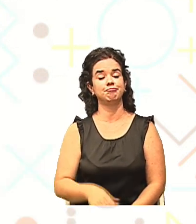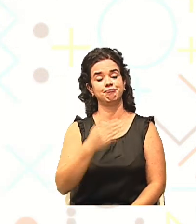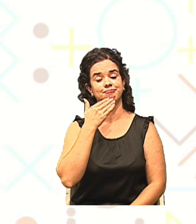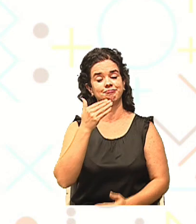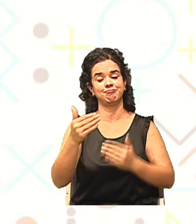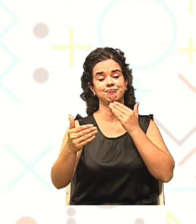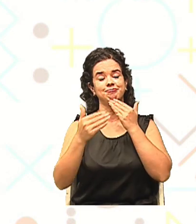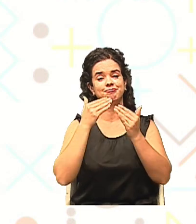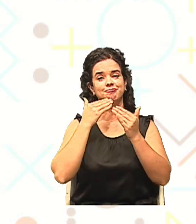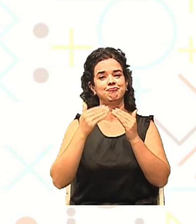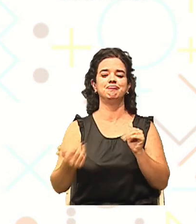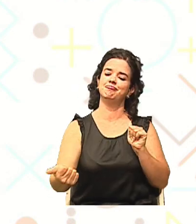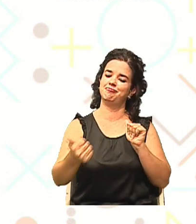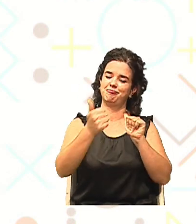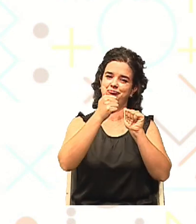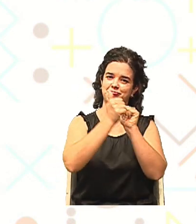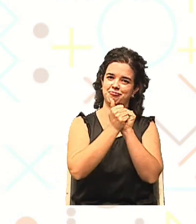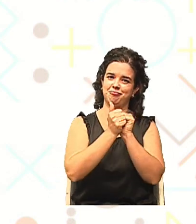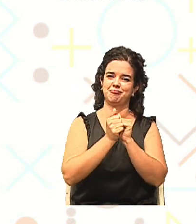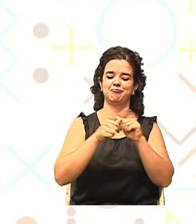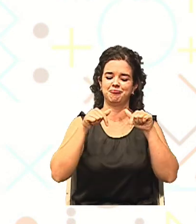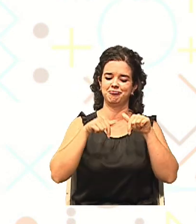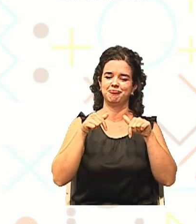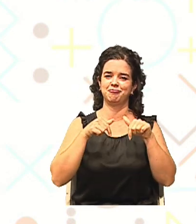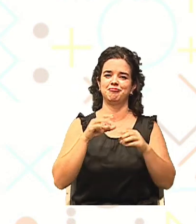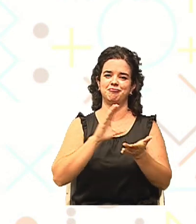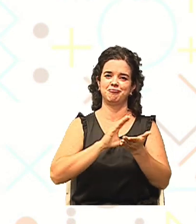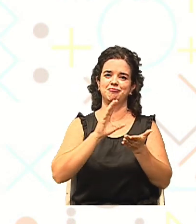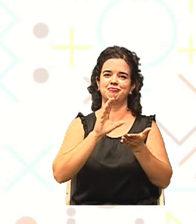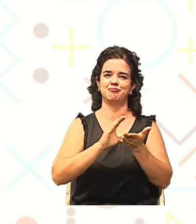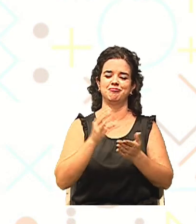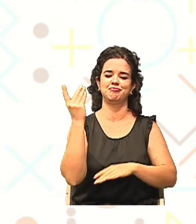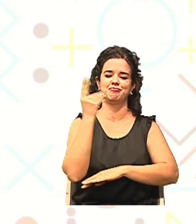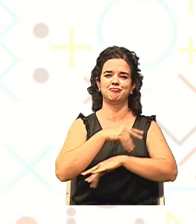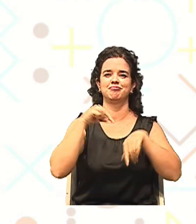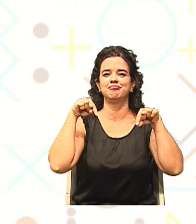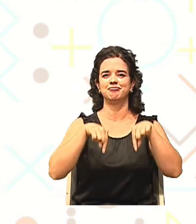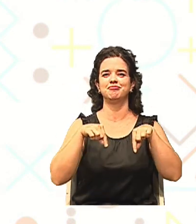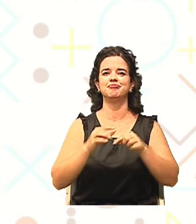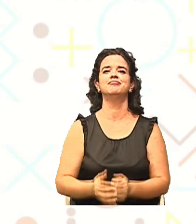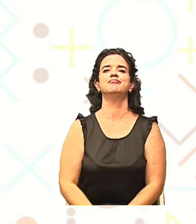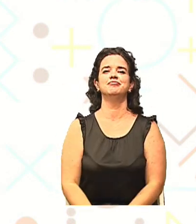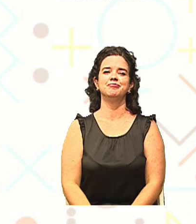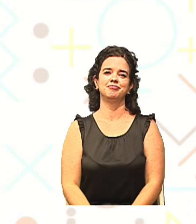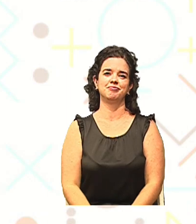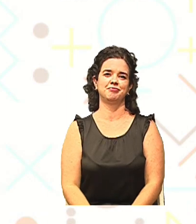Gracias por acompañarnos en esta clase del día de hoy.